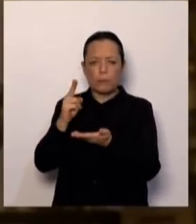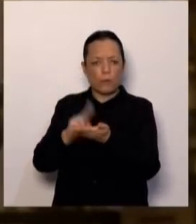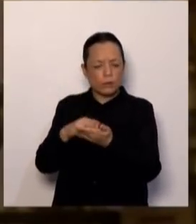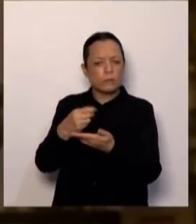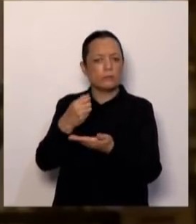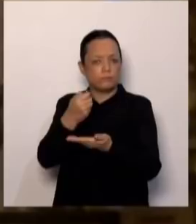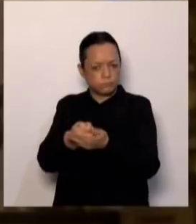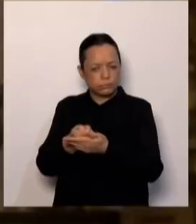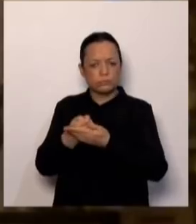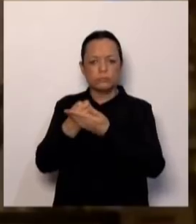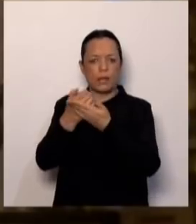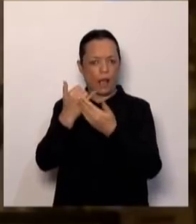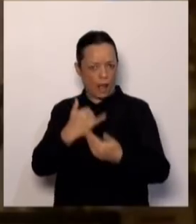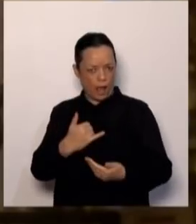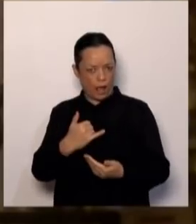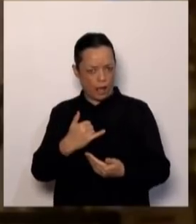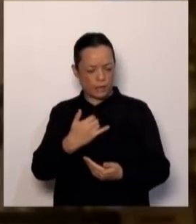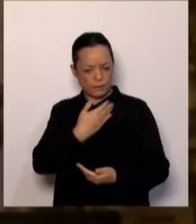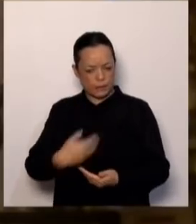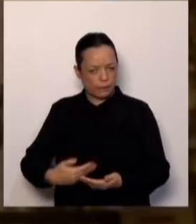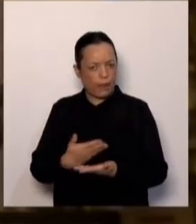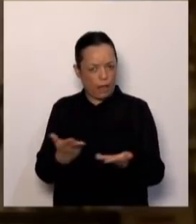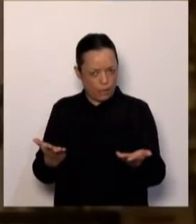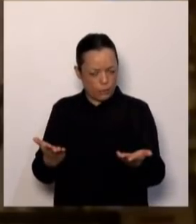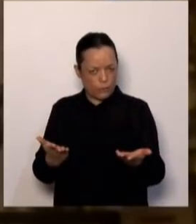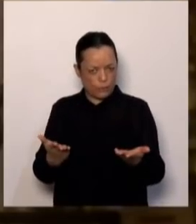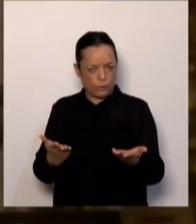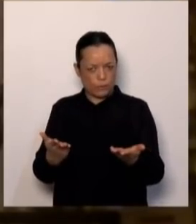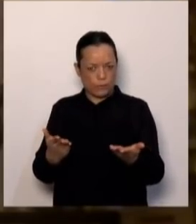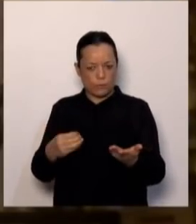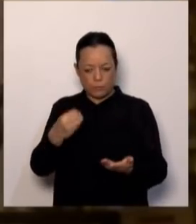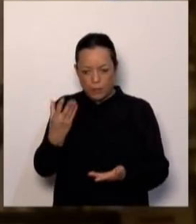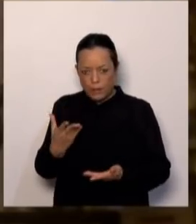erario público distribuir esos impuestos para el bien común de la sociedad.